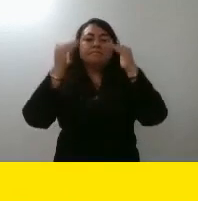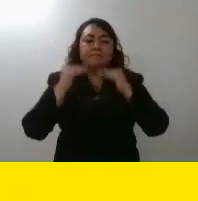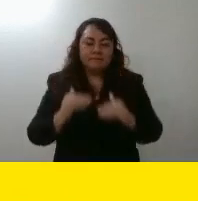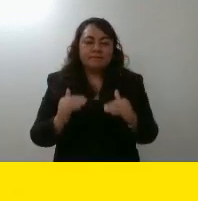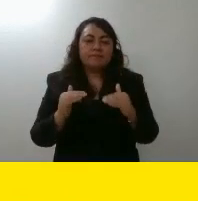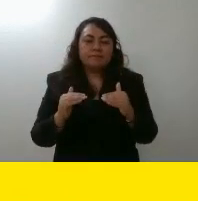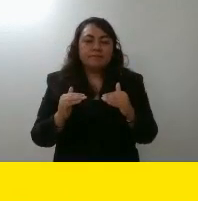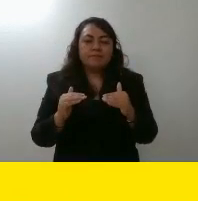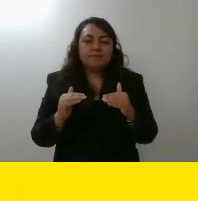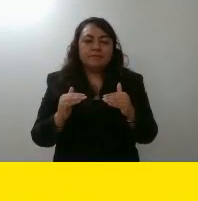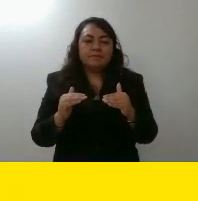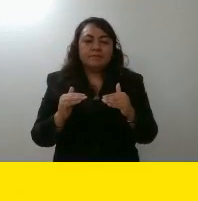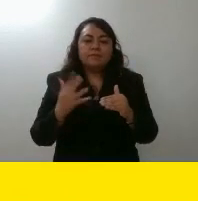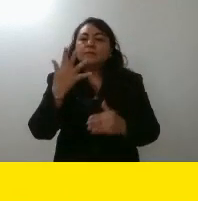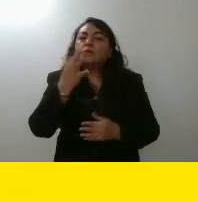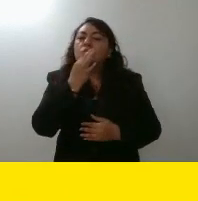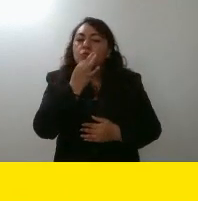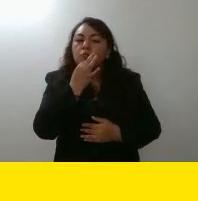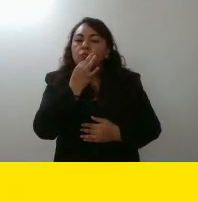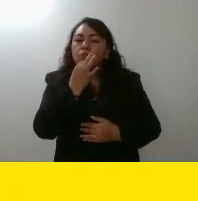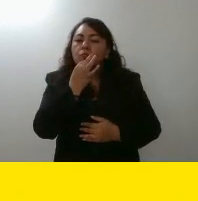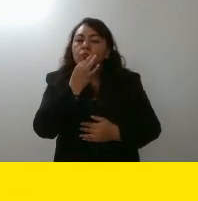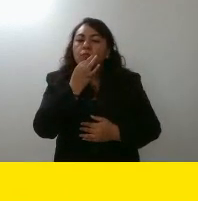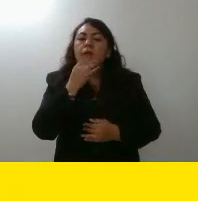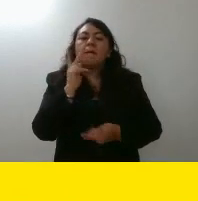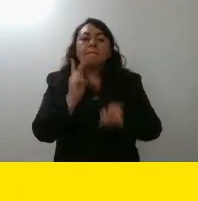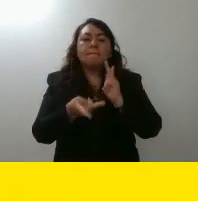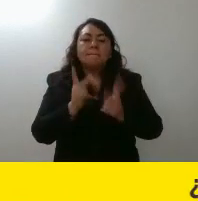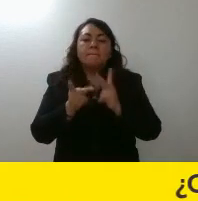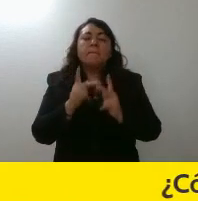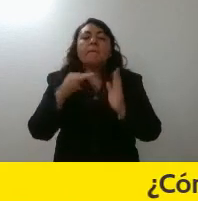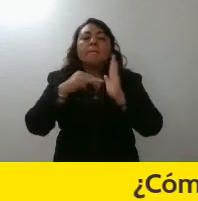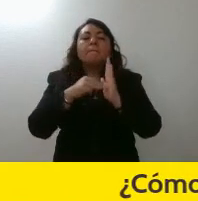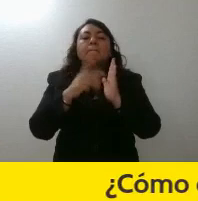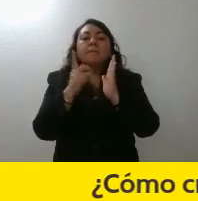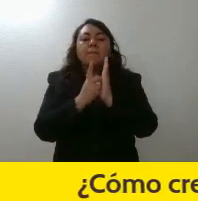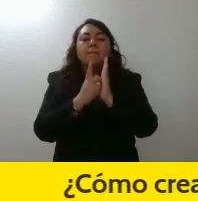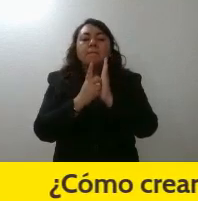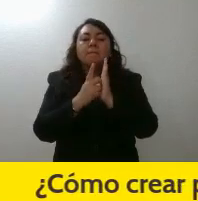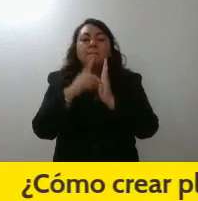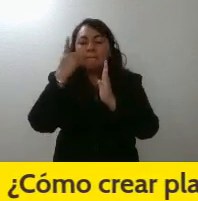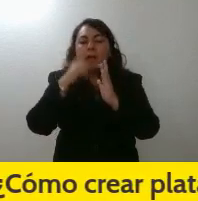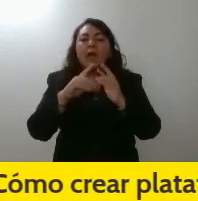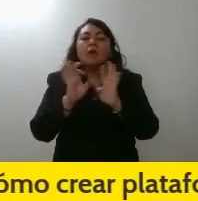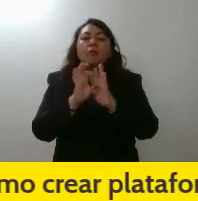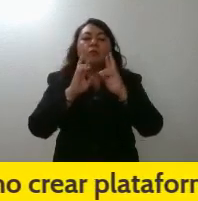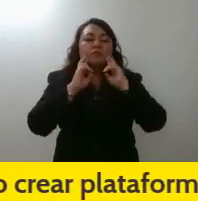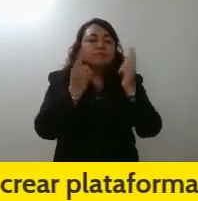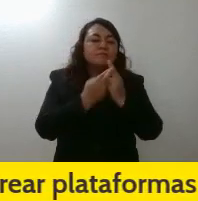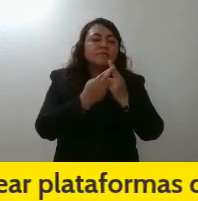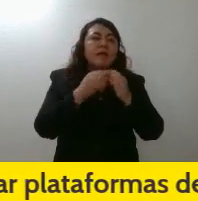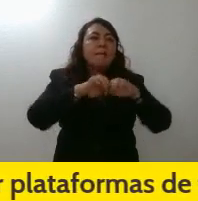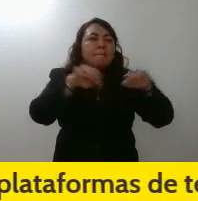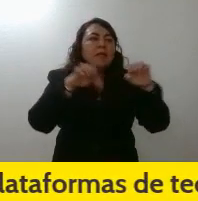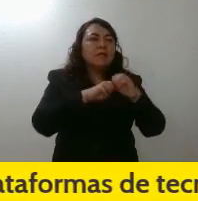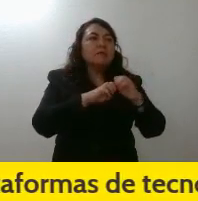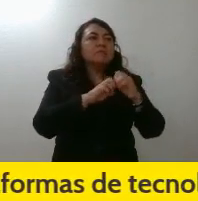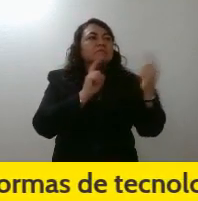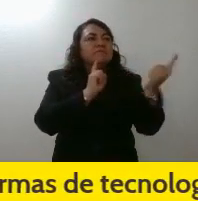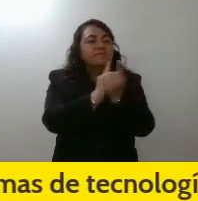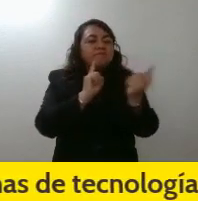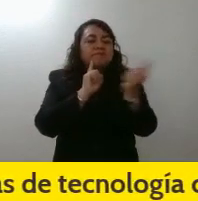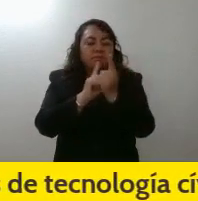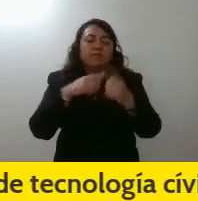después en 5 minutitos con la próxima charla, que es el método para tener reuniones con grandes empresas. Suena muy bien, así que, nada,